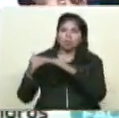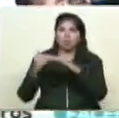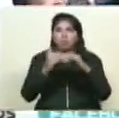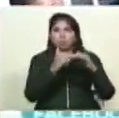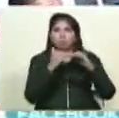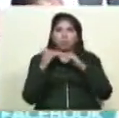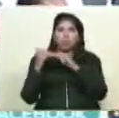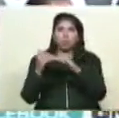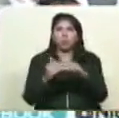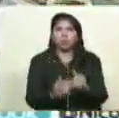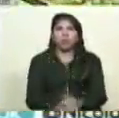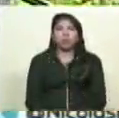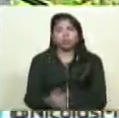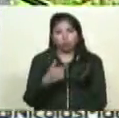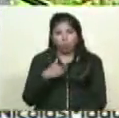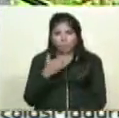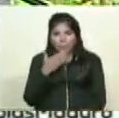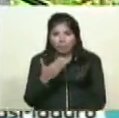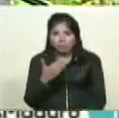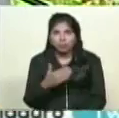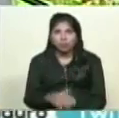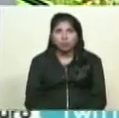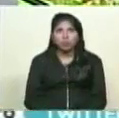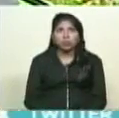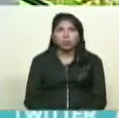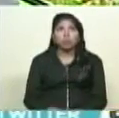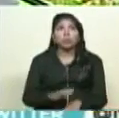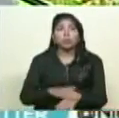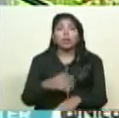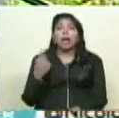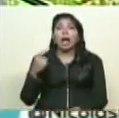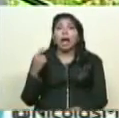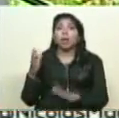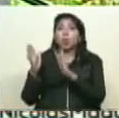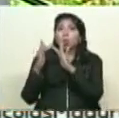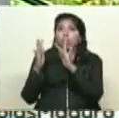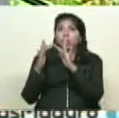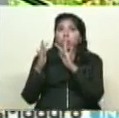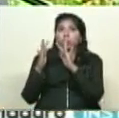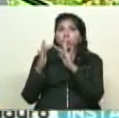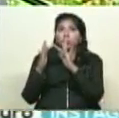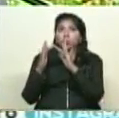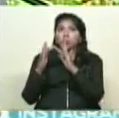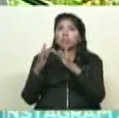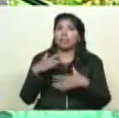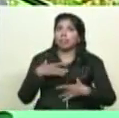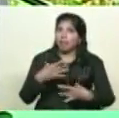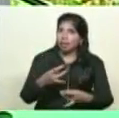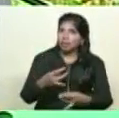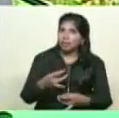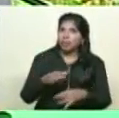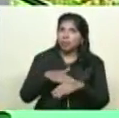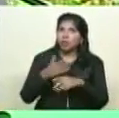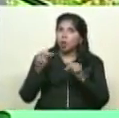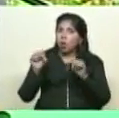compañeros, yo les voy a pedir permiso porque tenemos un pase. Tenemos un pase muy interesante porque